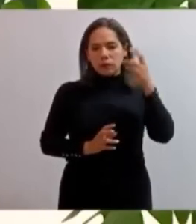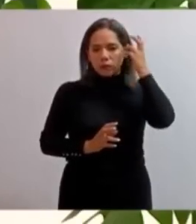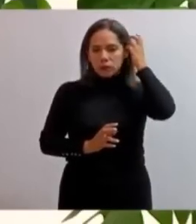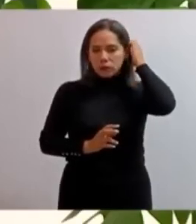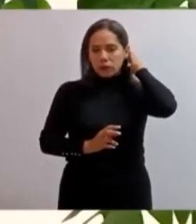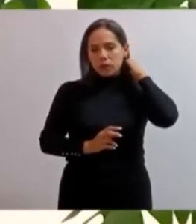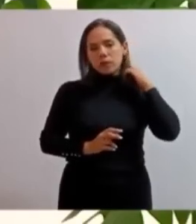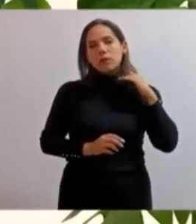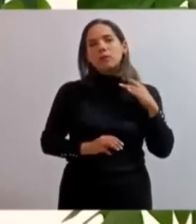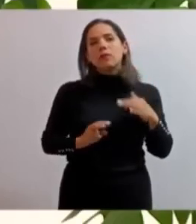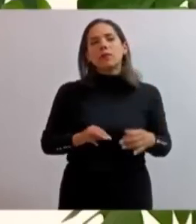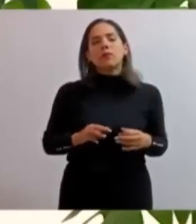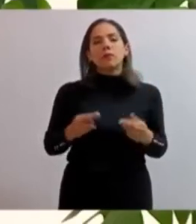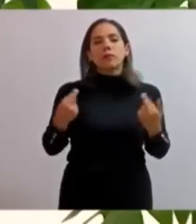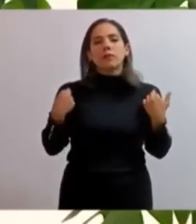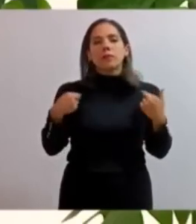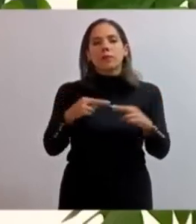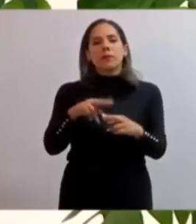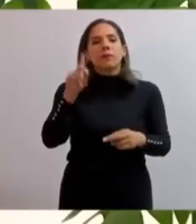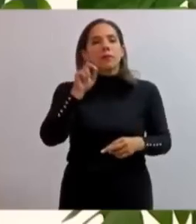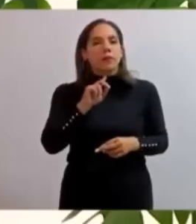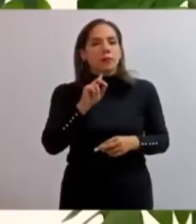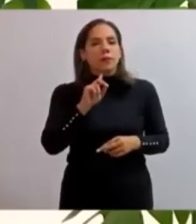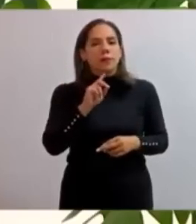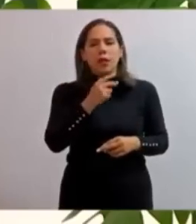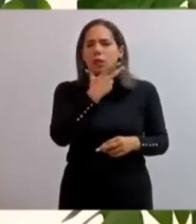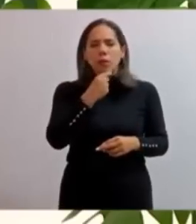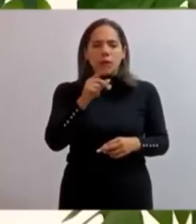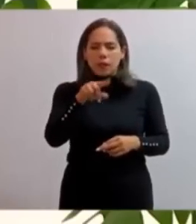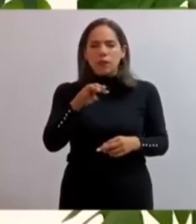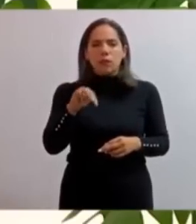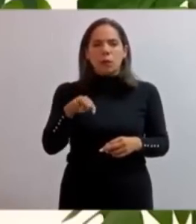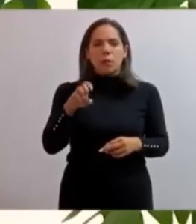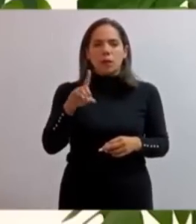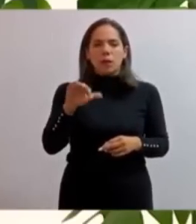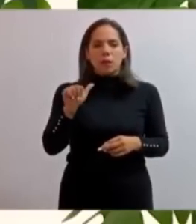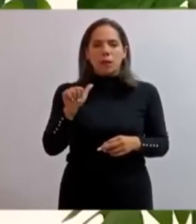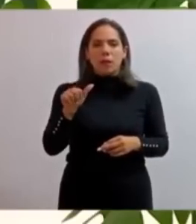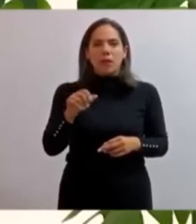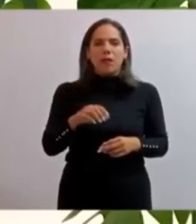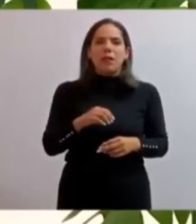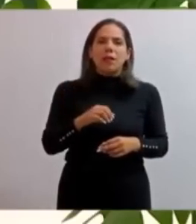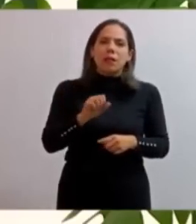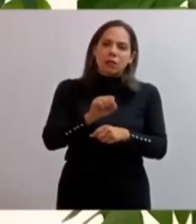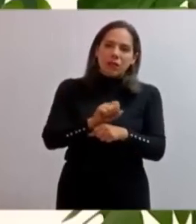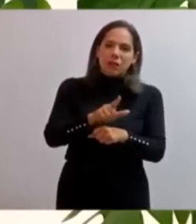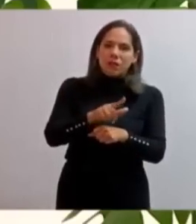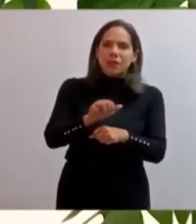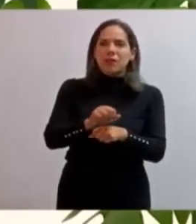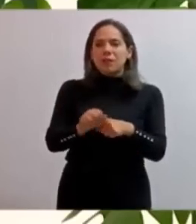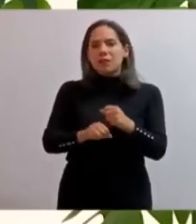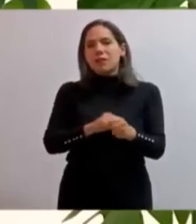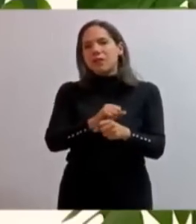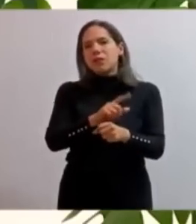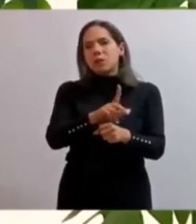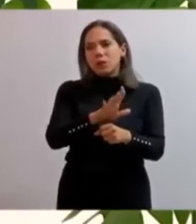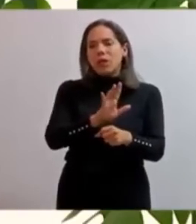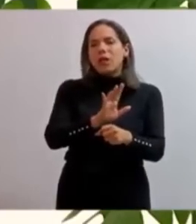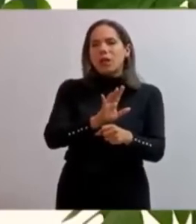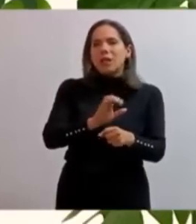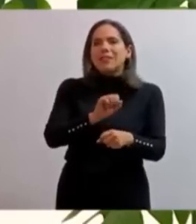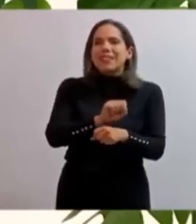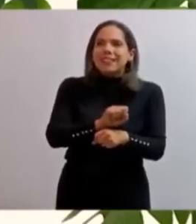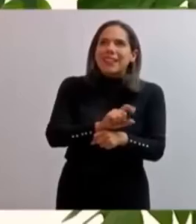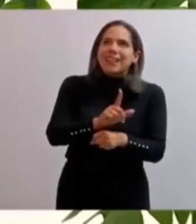El maestro Medina dice en una secundaria, sí, lo local lo podemos considerar. Yo pienso